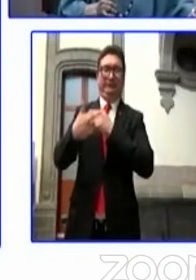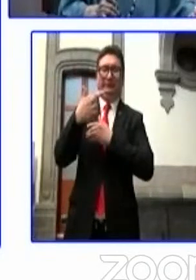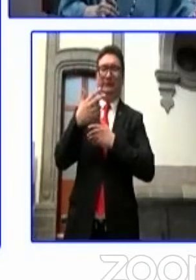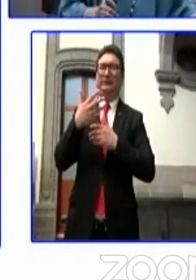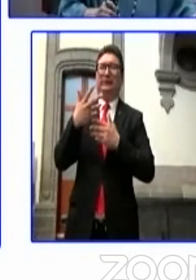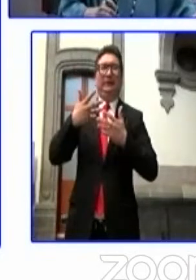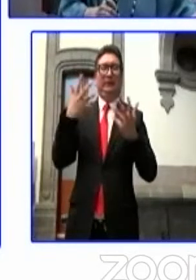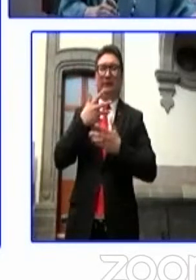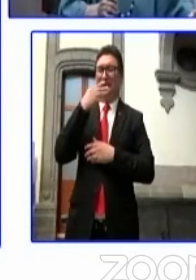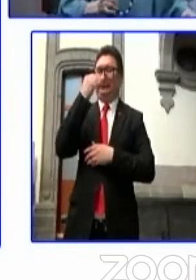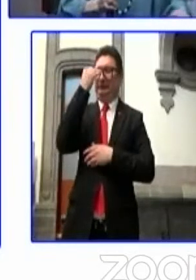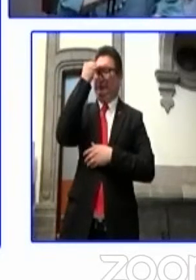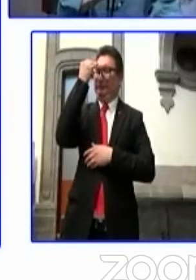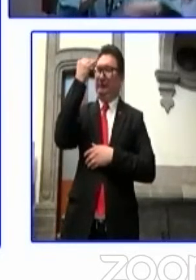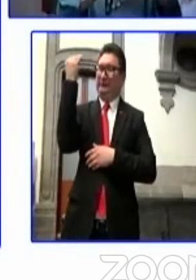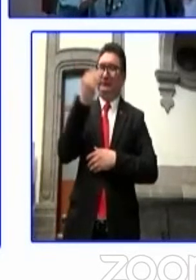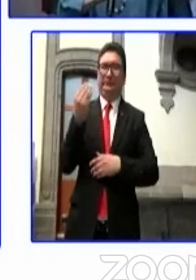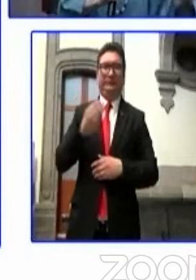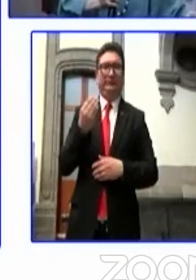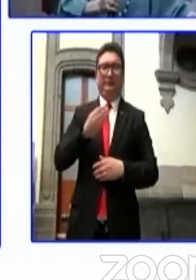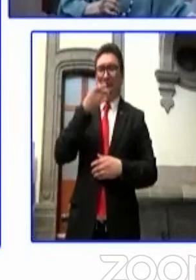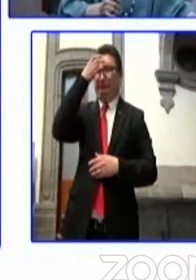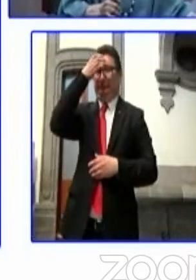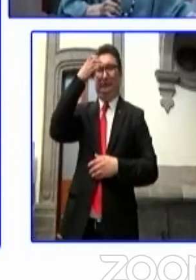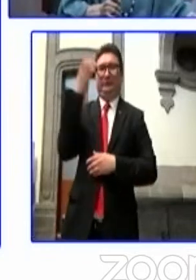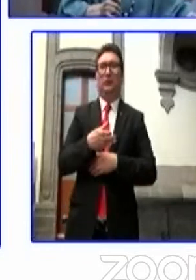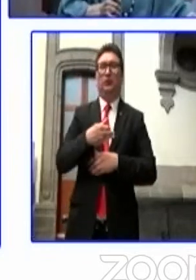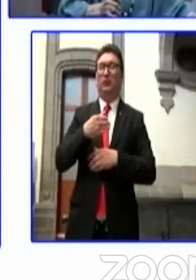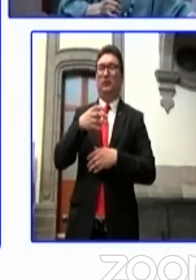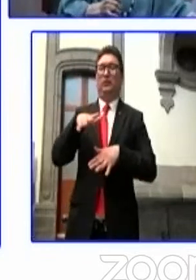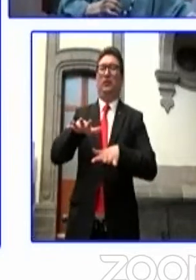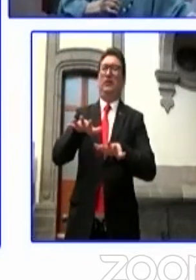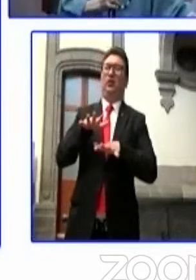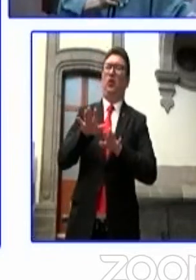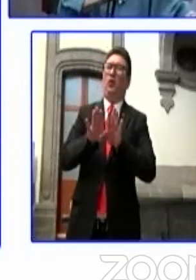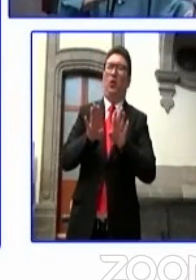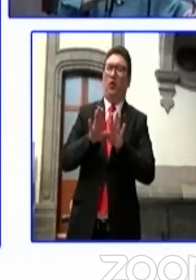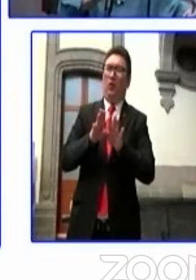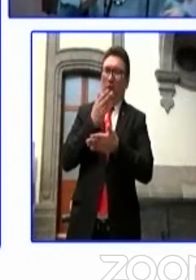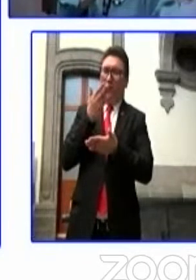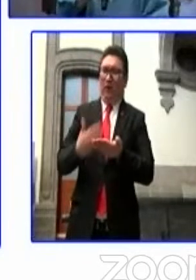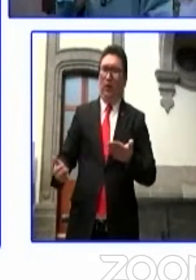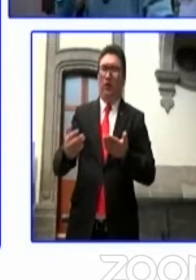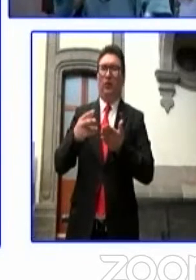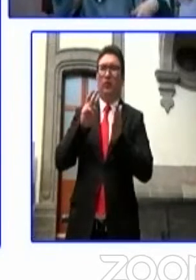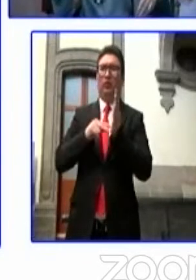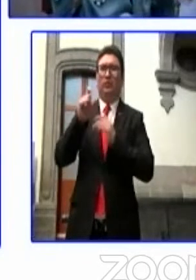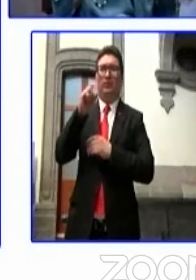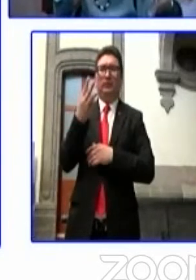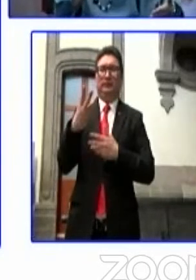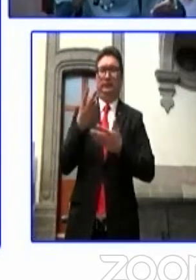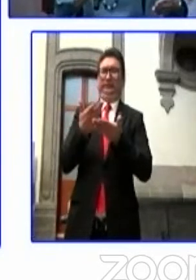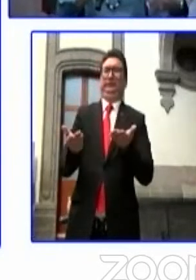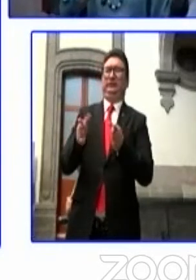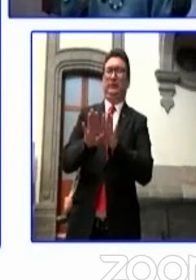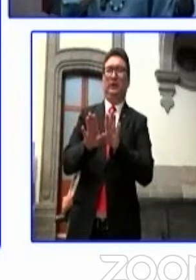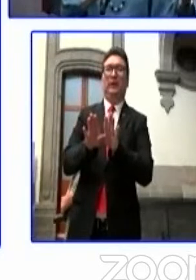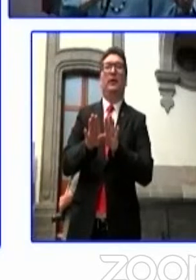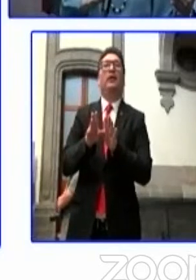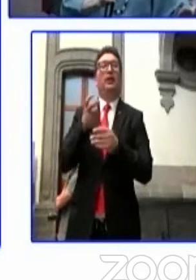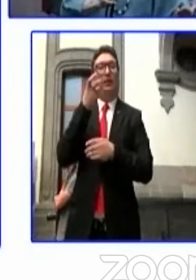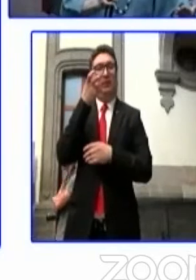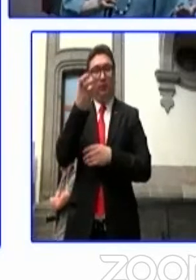verdaderamente atroz, verdaderamente increíble para el siglo XXI. Entonces, tanto eso, tanto